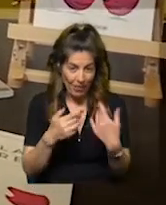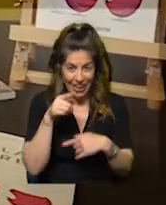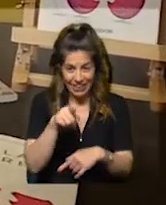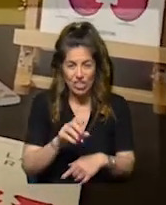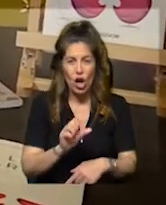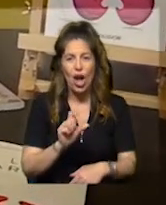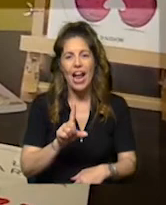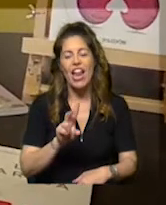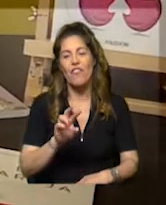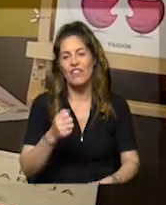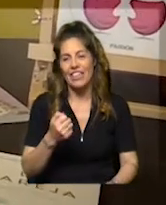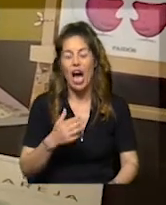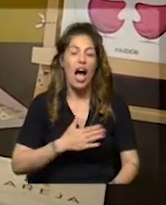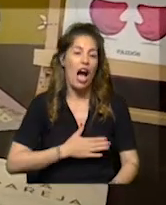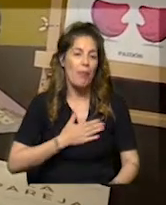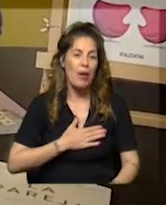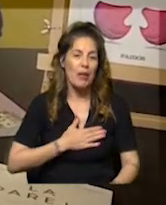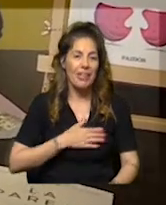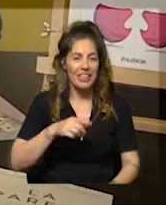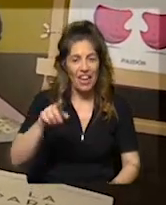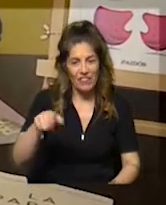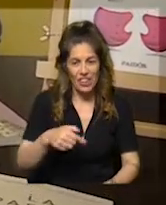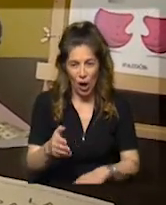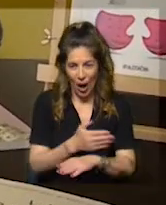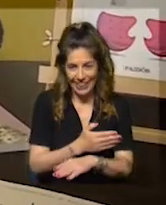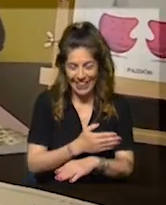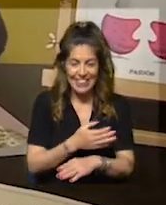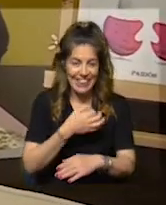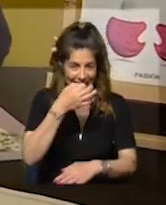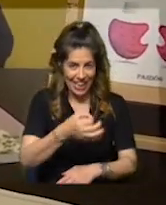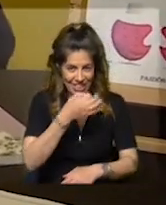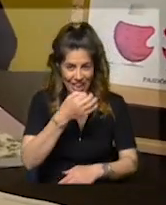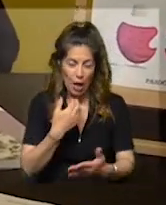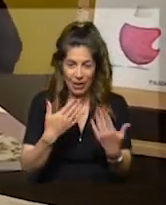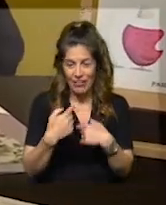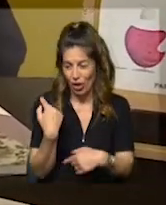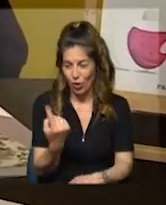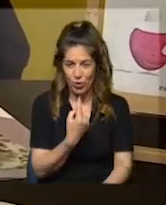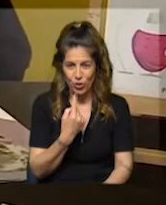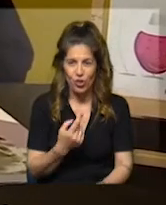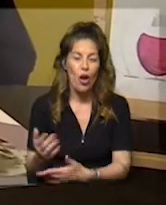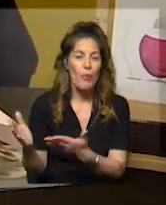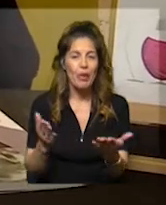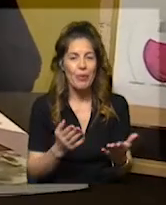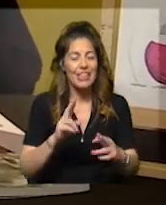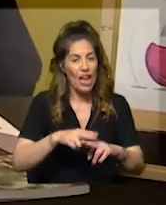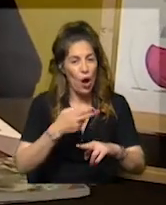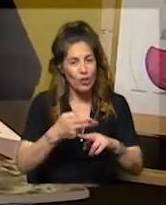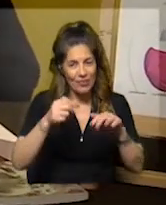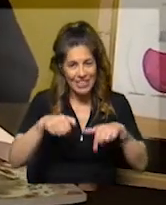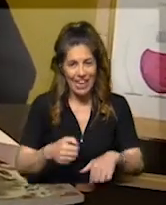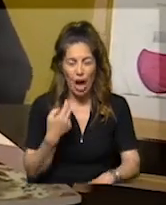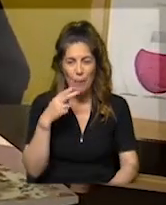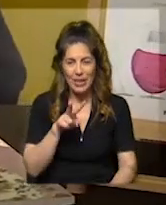Elvira que muy amablemente Se vino un ratito antes de que comience la charla para para hablar con nosotros Elvira bienvenida una vez más a Mira Montevideo y